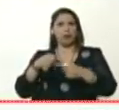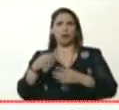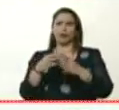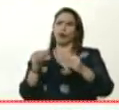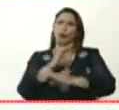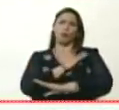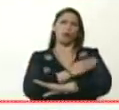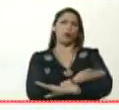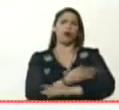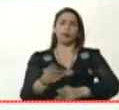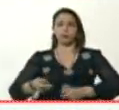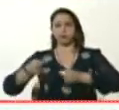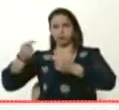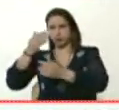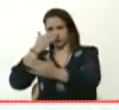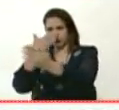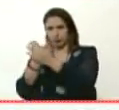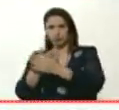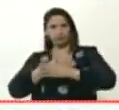ella.